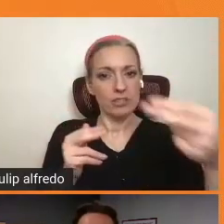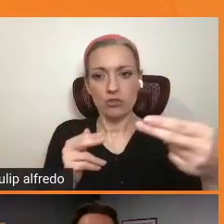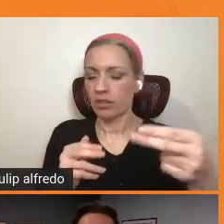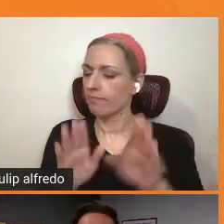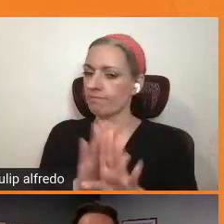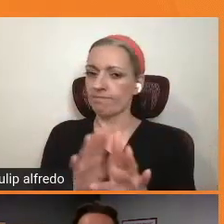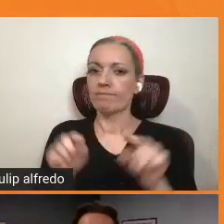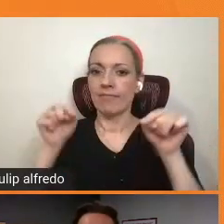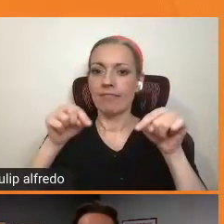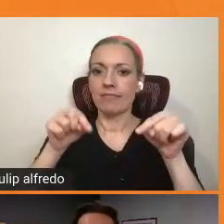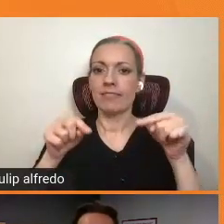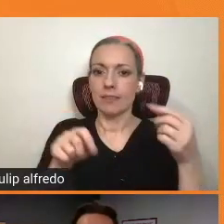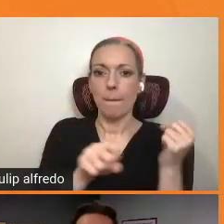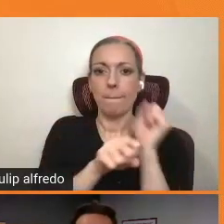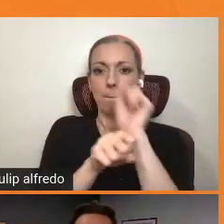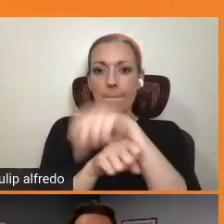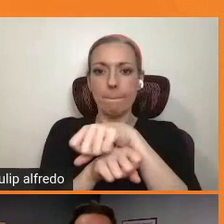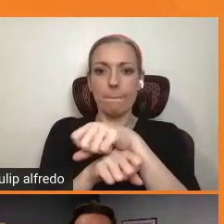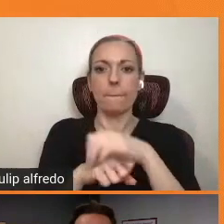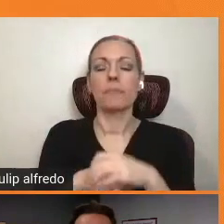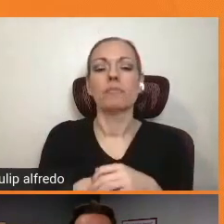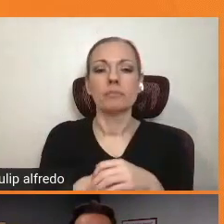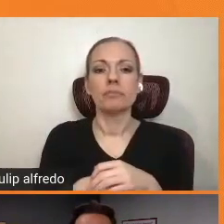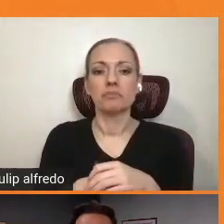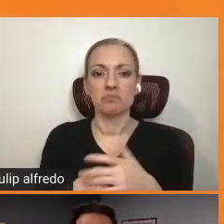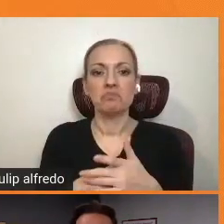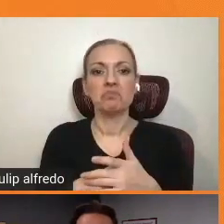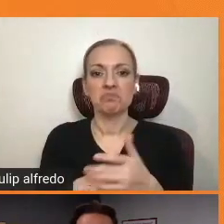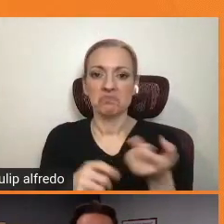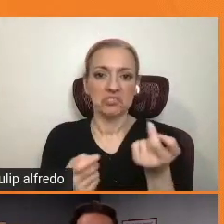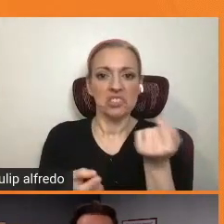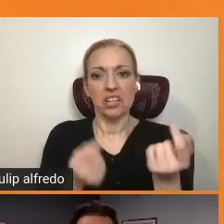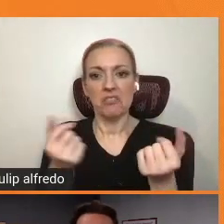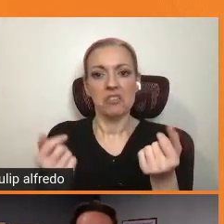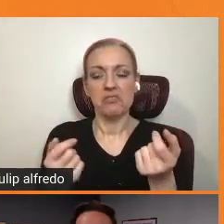del presupuesto este año, y claro, no es público todavía, pero creo que